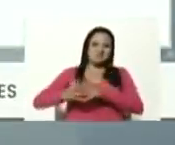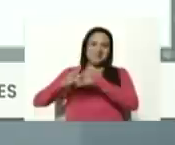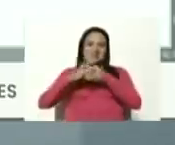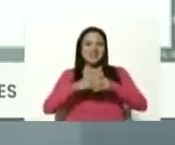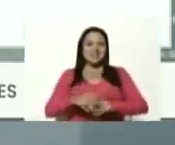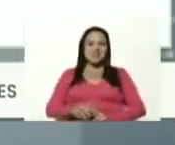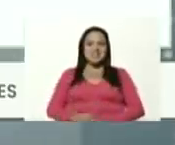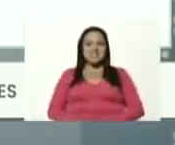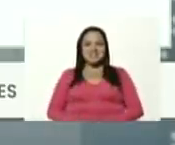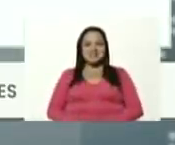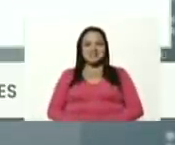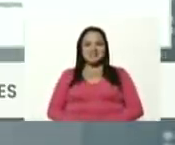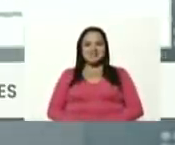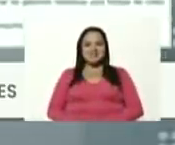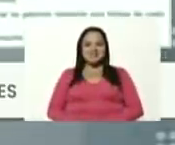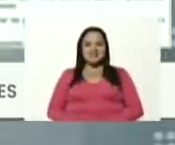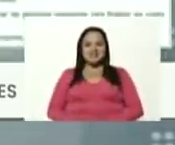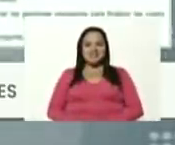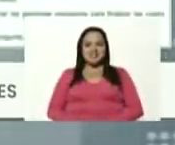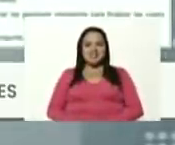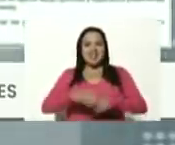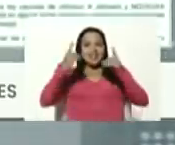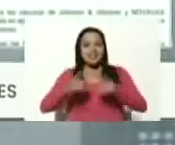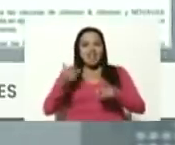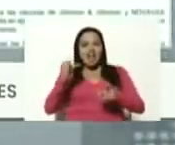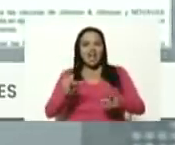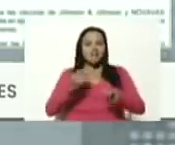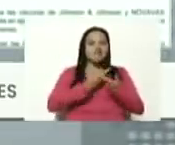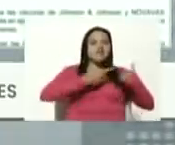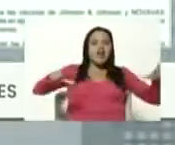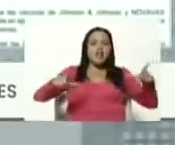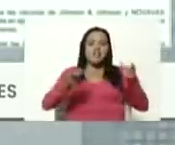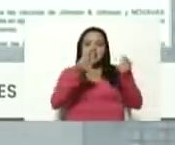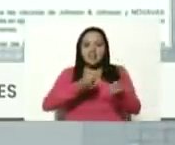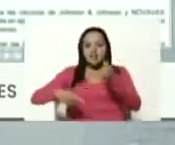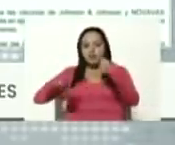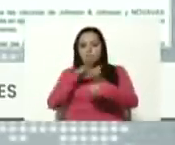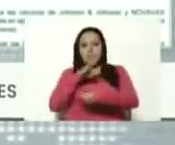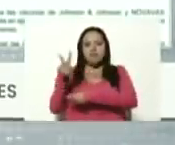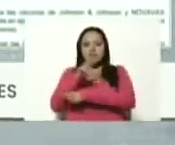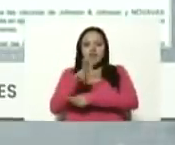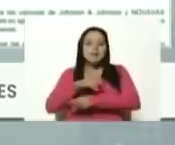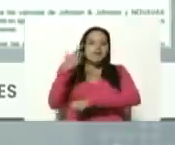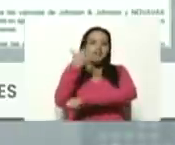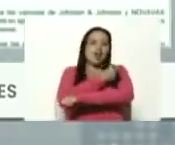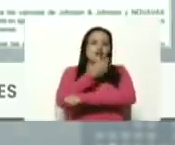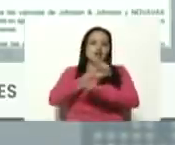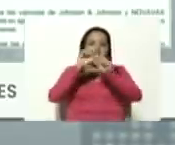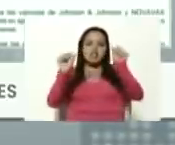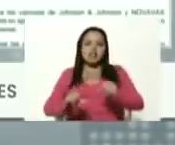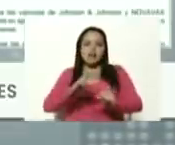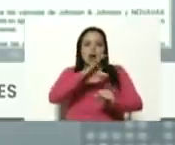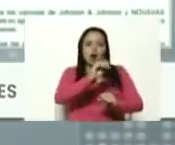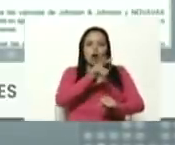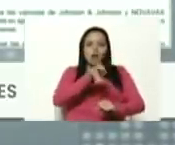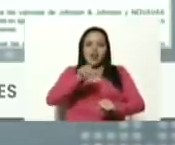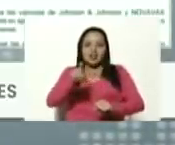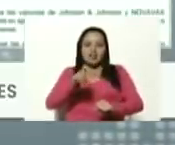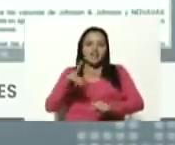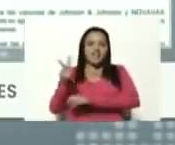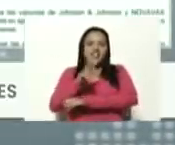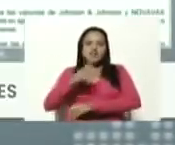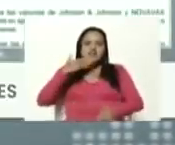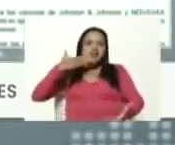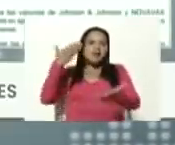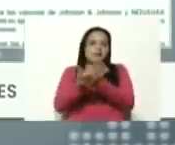Biden, que de inmediato desbloquee el dinero de Venezuela para las vacunas del sistema COVAX. Venezuela le